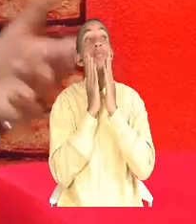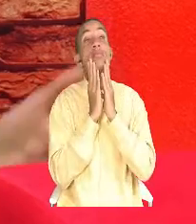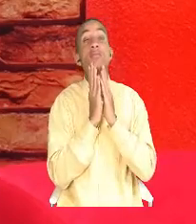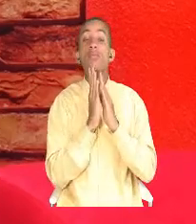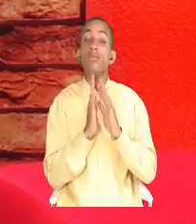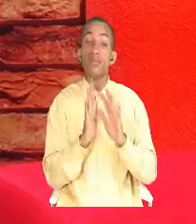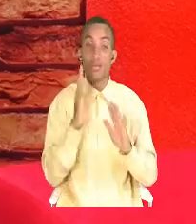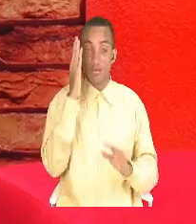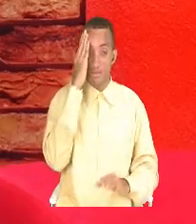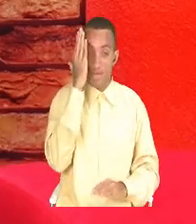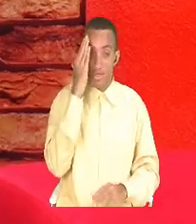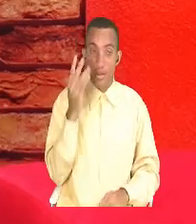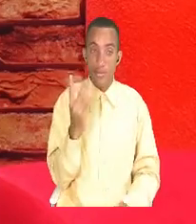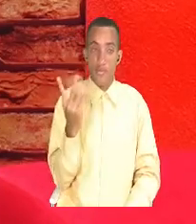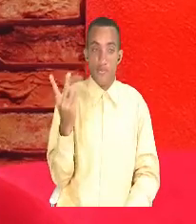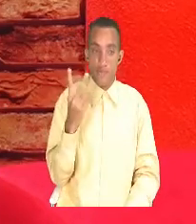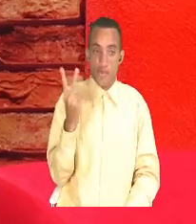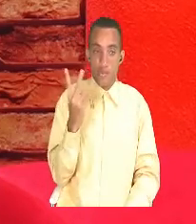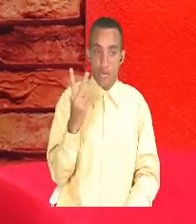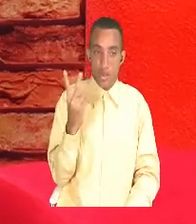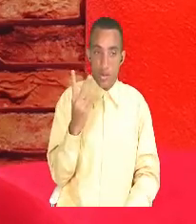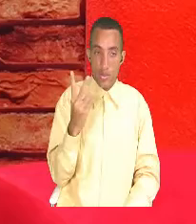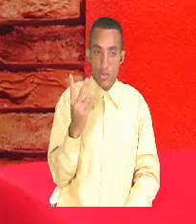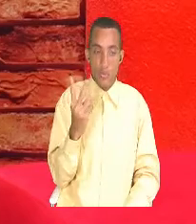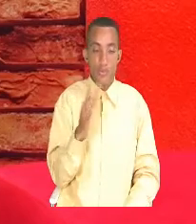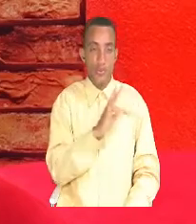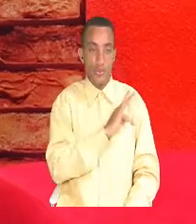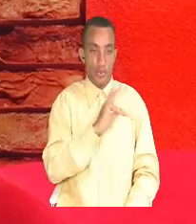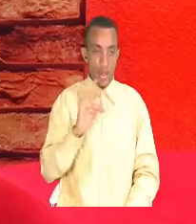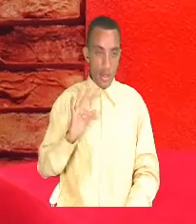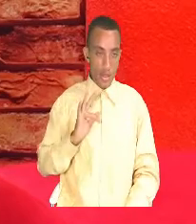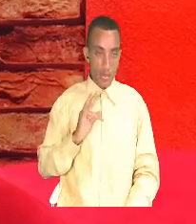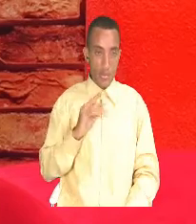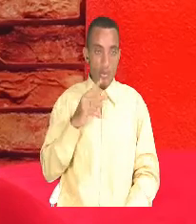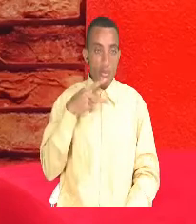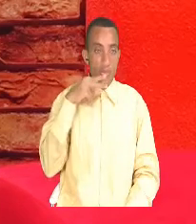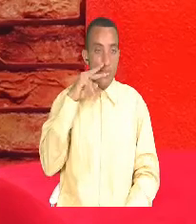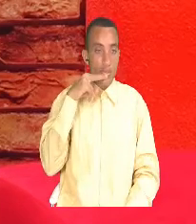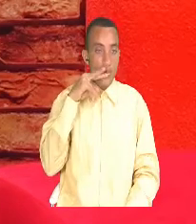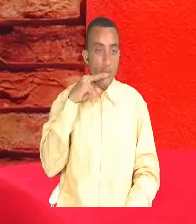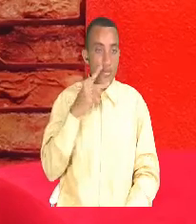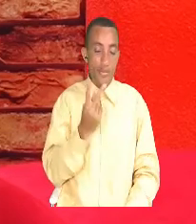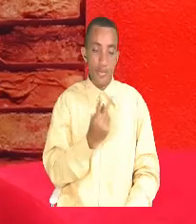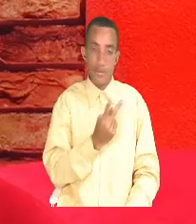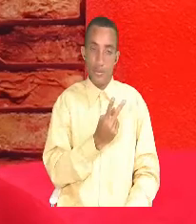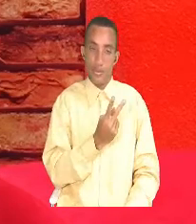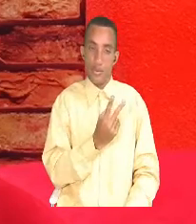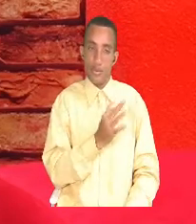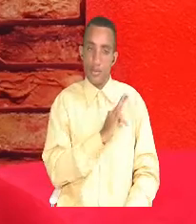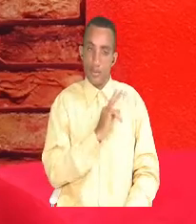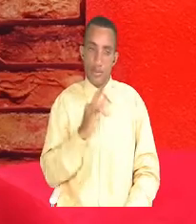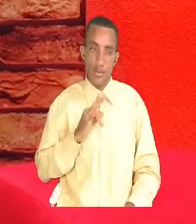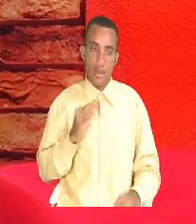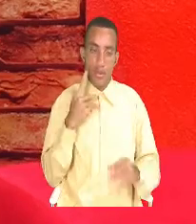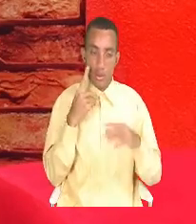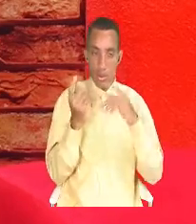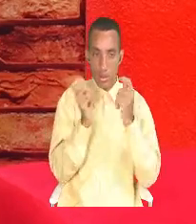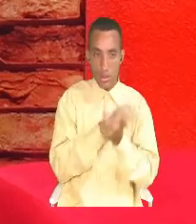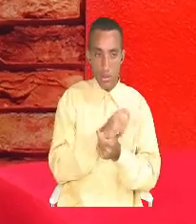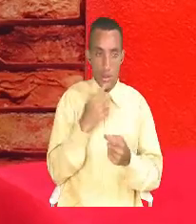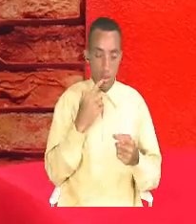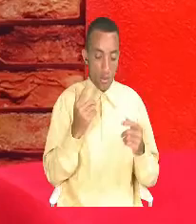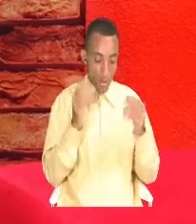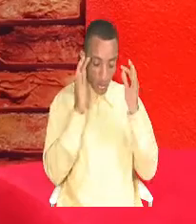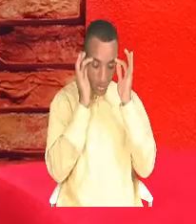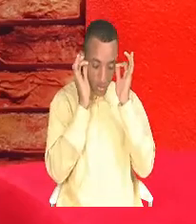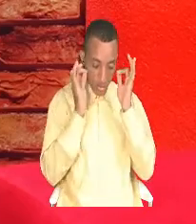que la vinoterapia es en pareja, pero ¿cuál va a ser la esencia de este ritual, ¿no? Entonces yo les decía, no, vamos a cambiar el estado